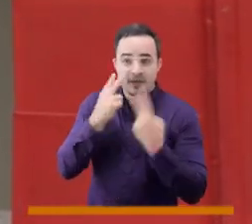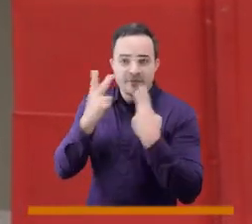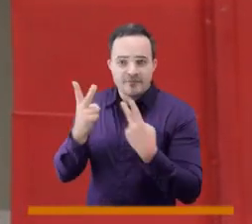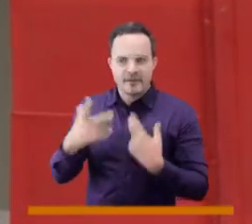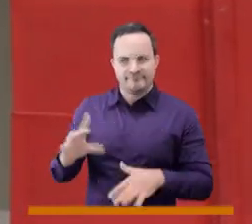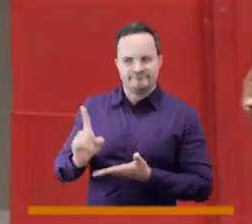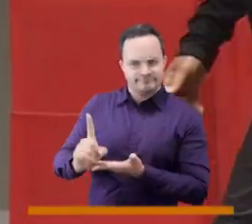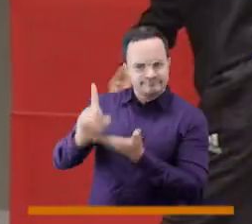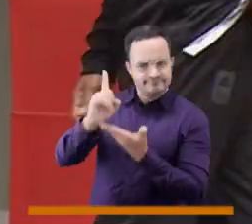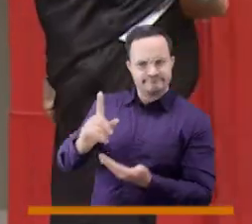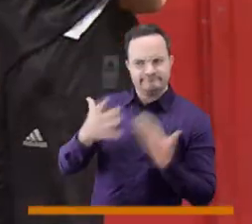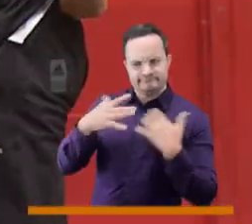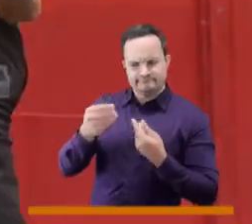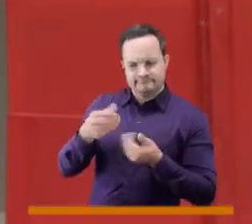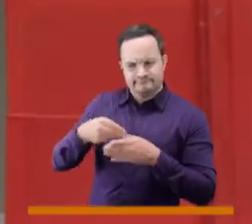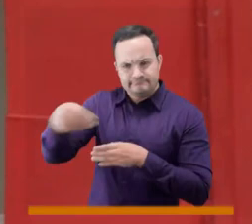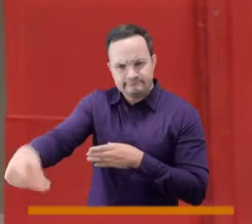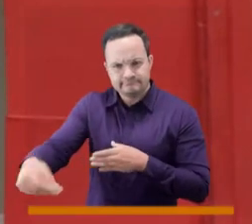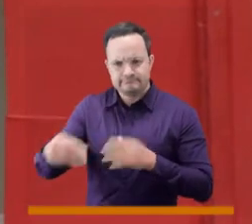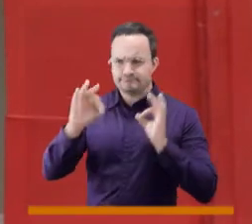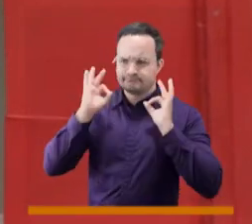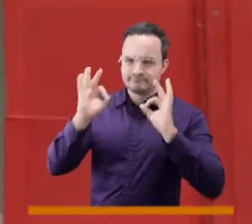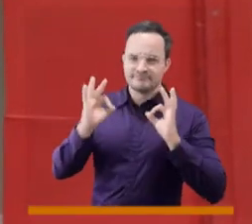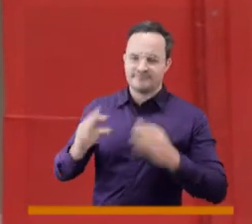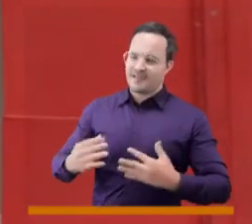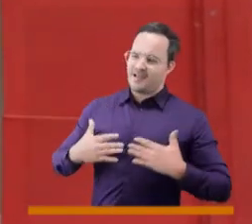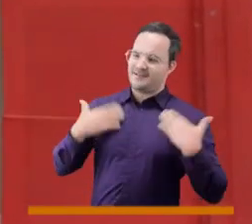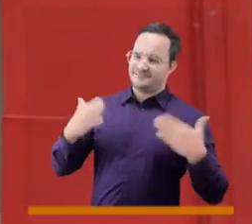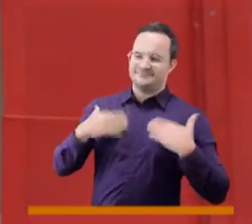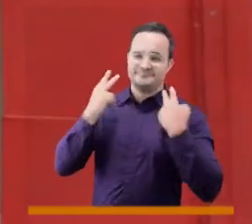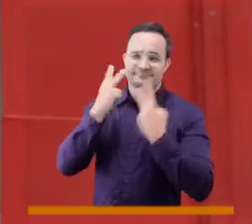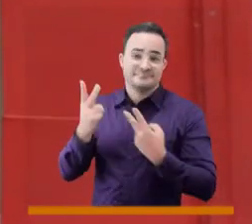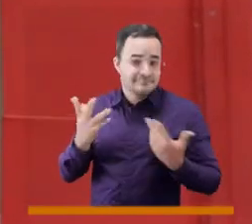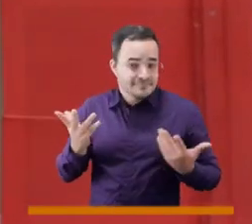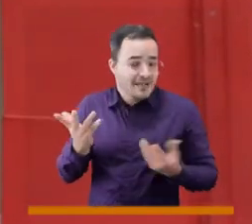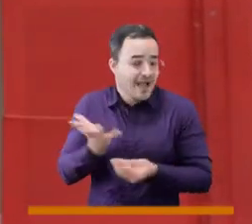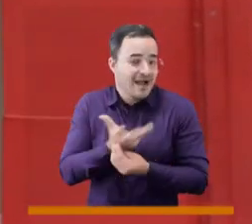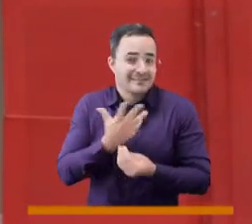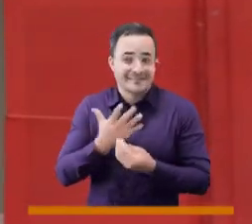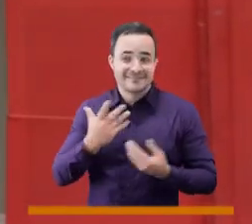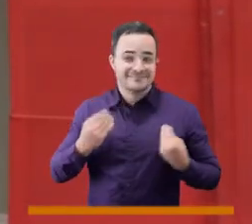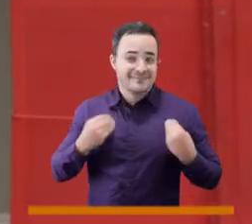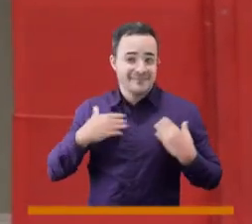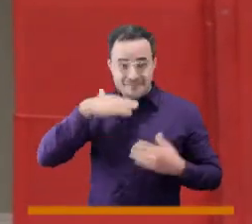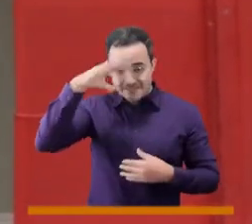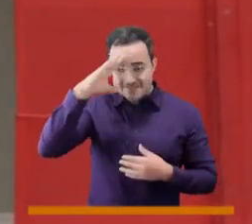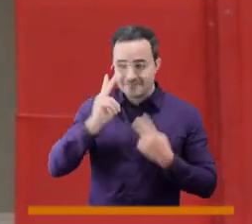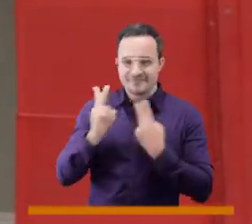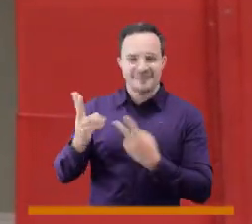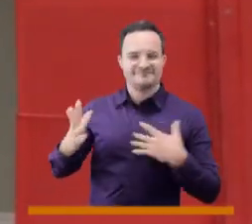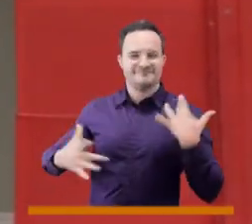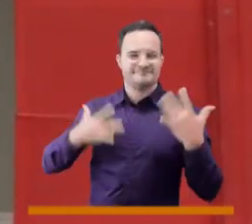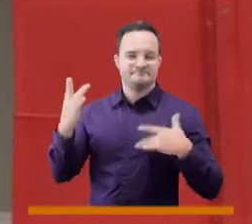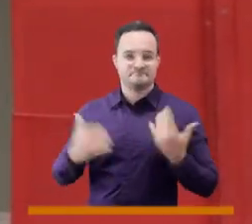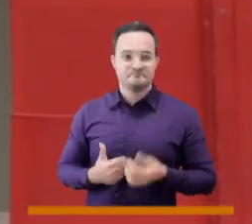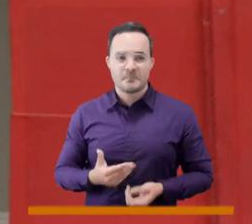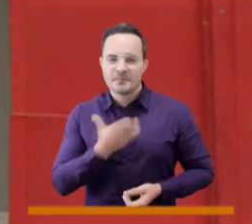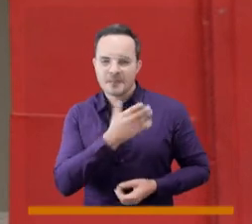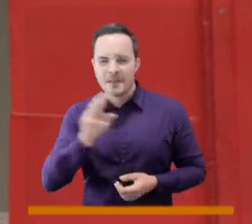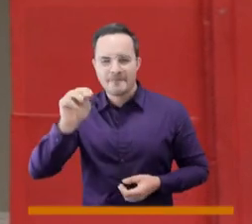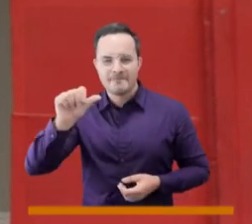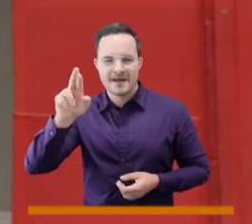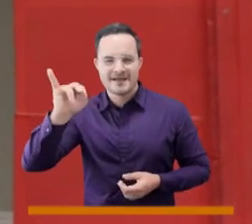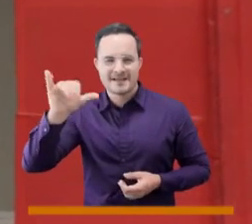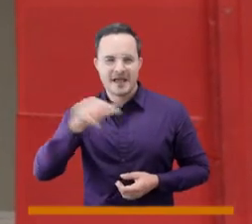dignifiquémoslos, acompañémoslos y también gocemos de este arte que tenemos en las calles de nuestra ciudad. Vámonos con